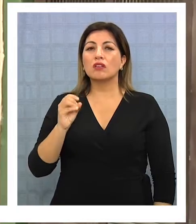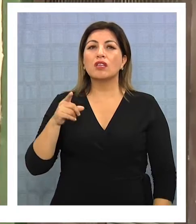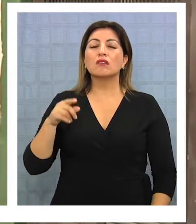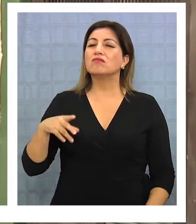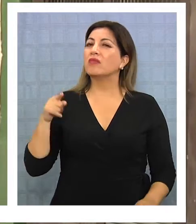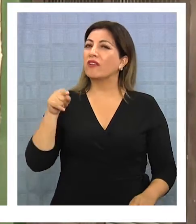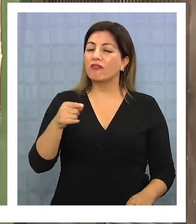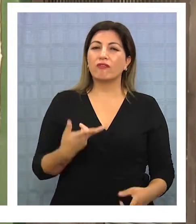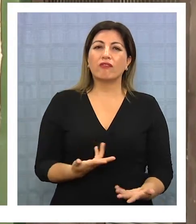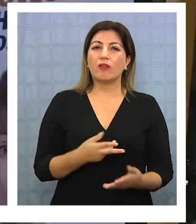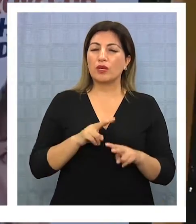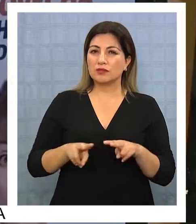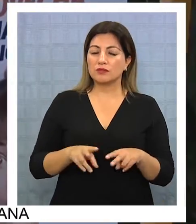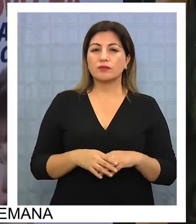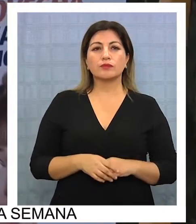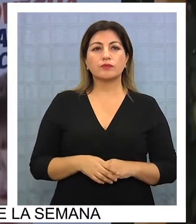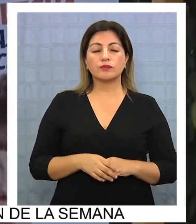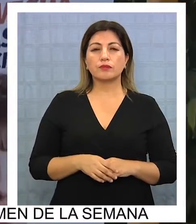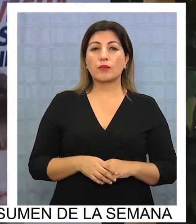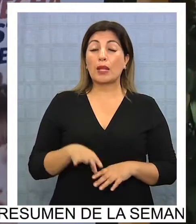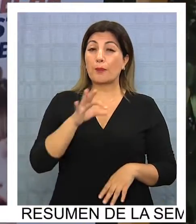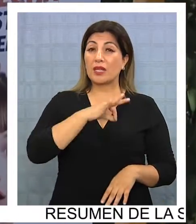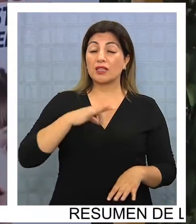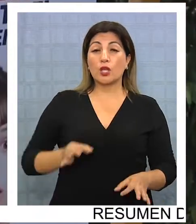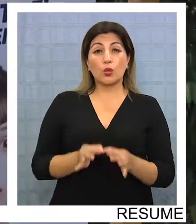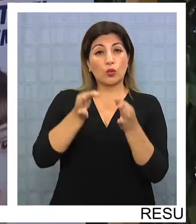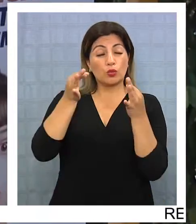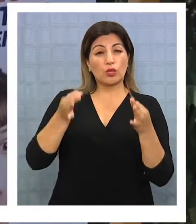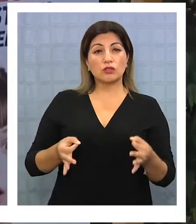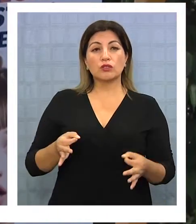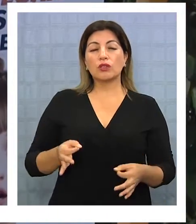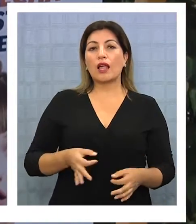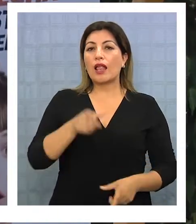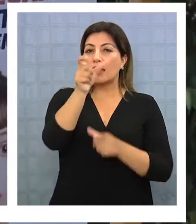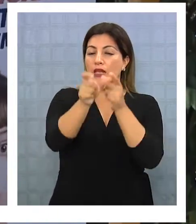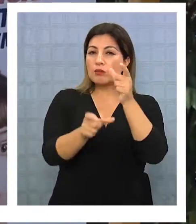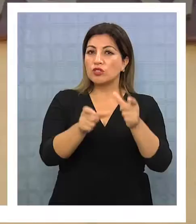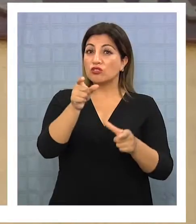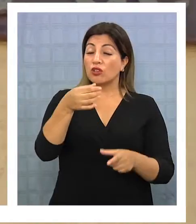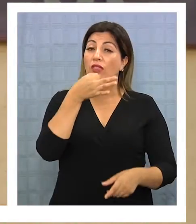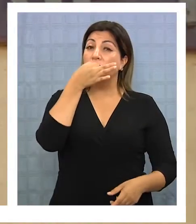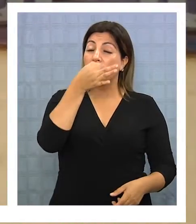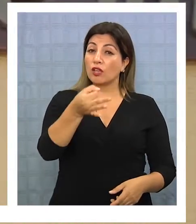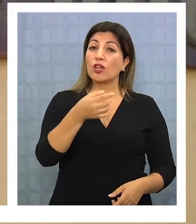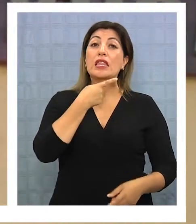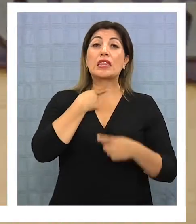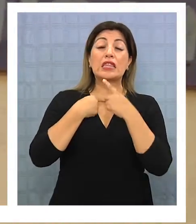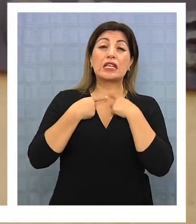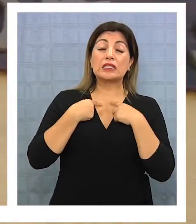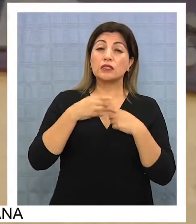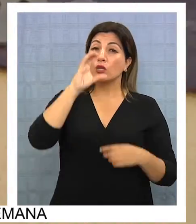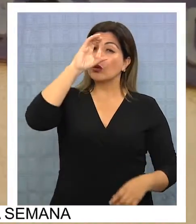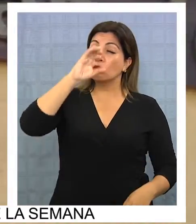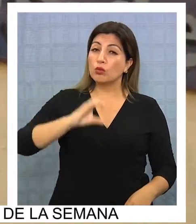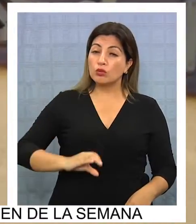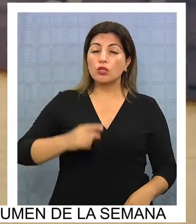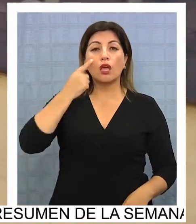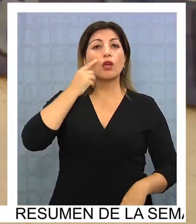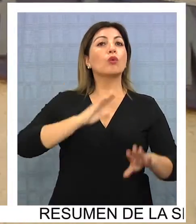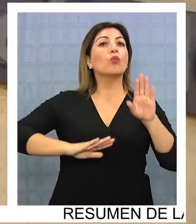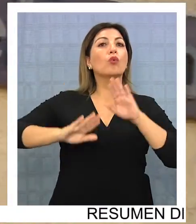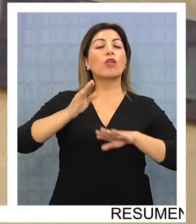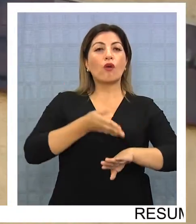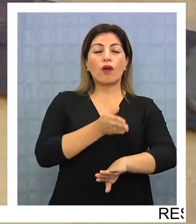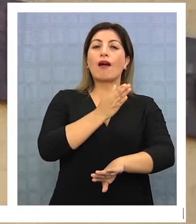denuncias indirectamente el ministerio público el ministerio de educación en tanto llamó a los usuarios que se interesan por ese tipo de cursos de idiomas tener precaución y